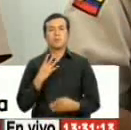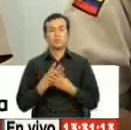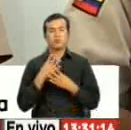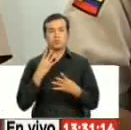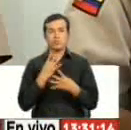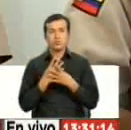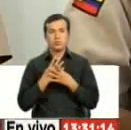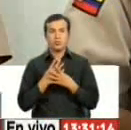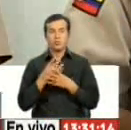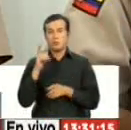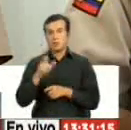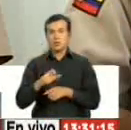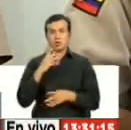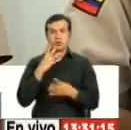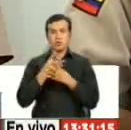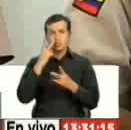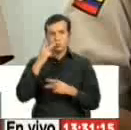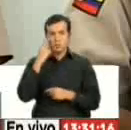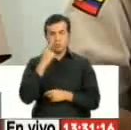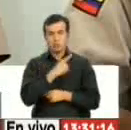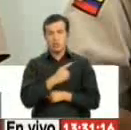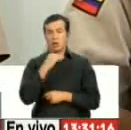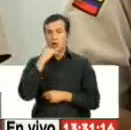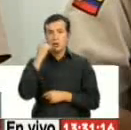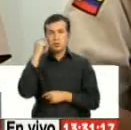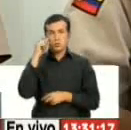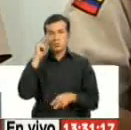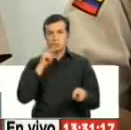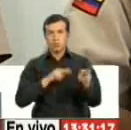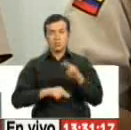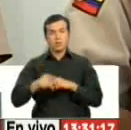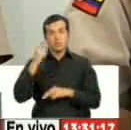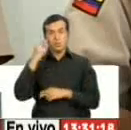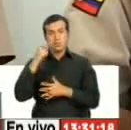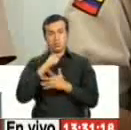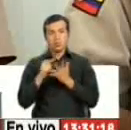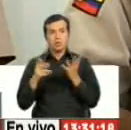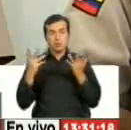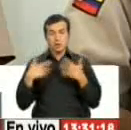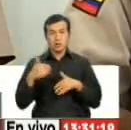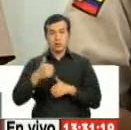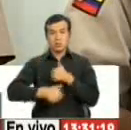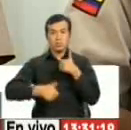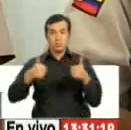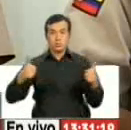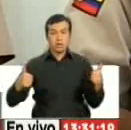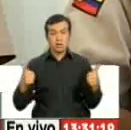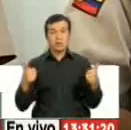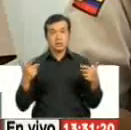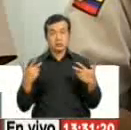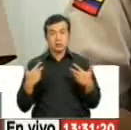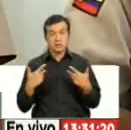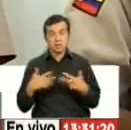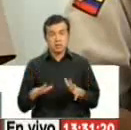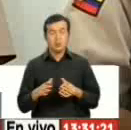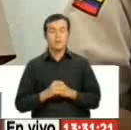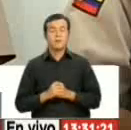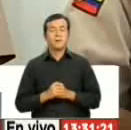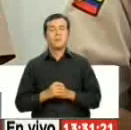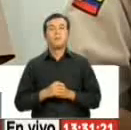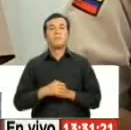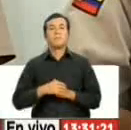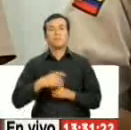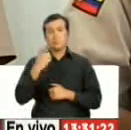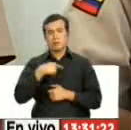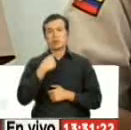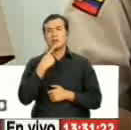del sospechoso con algunas evidencias lo hicimos de órdenes de las autoridades y luego él confesó